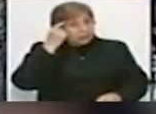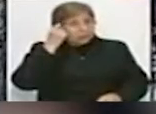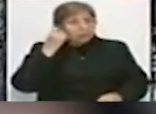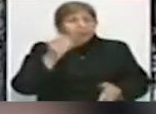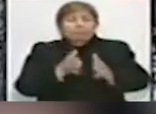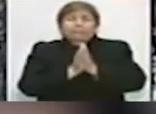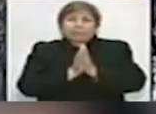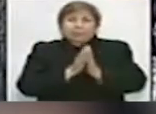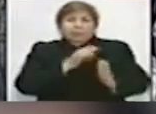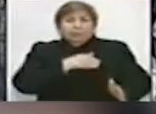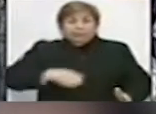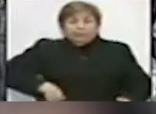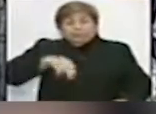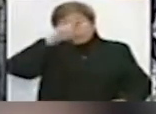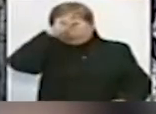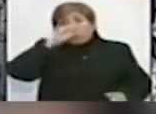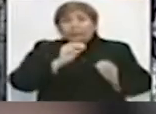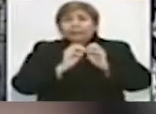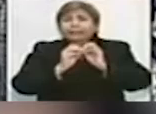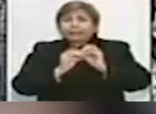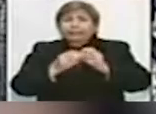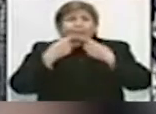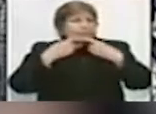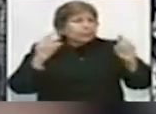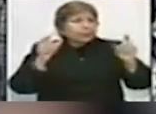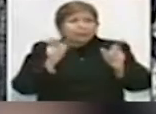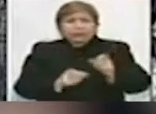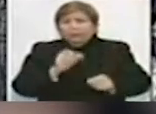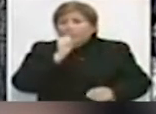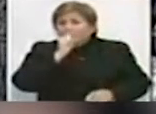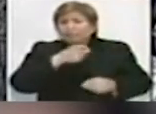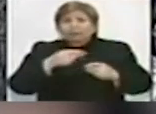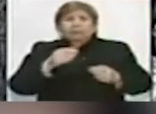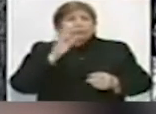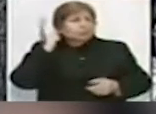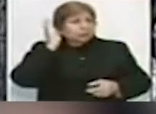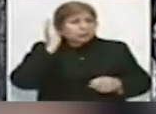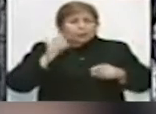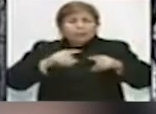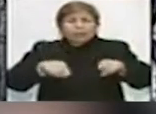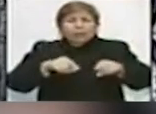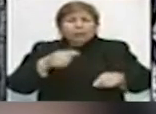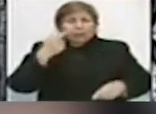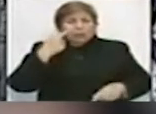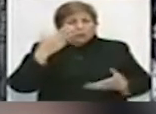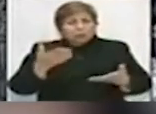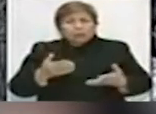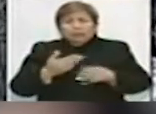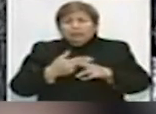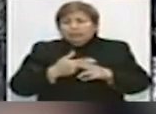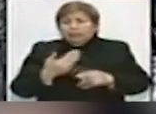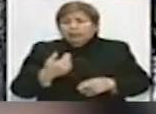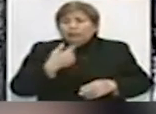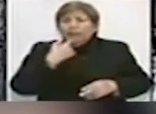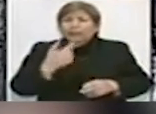invoco al presidente a rectificar públicamente las expresiones que se escucharon en los audios que hemos conocido hace poco